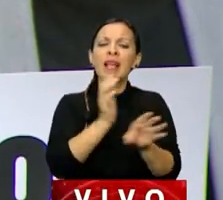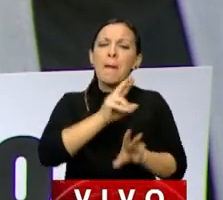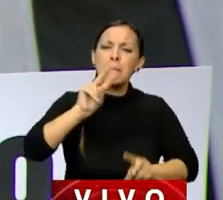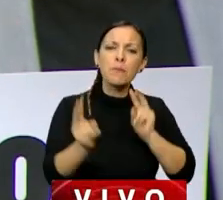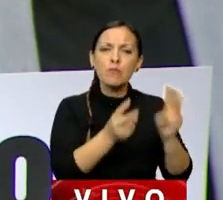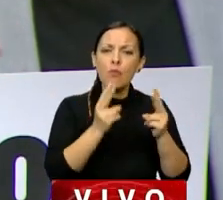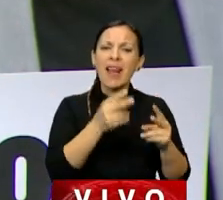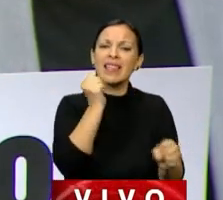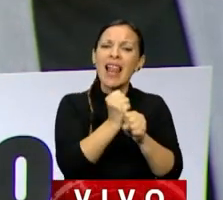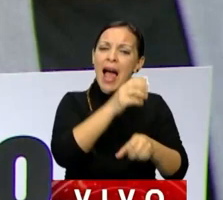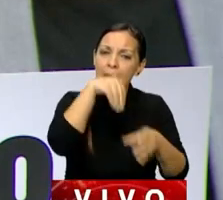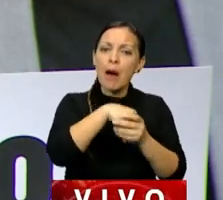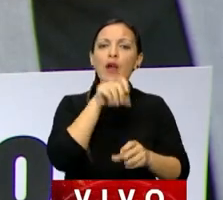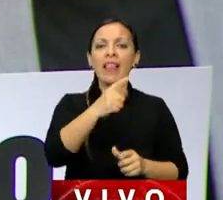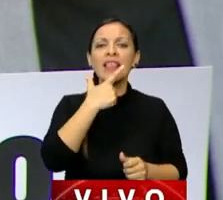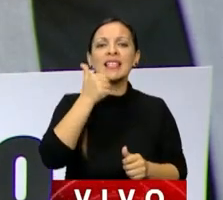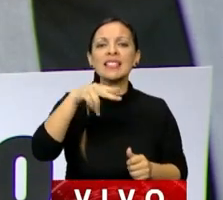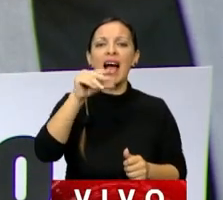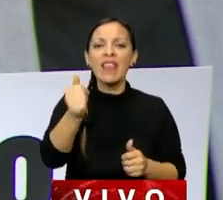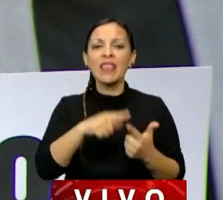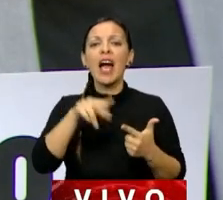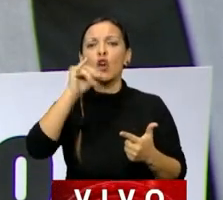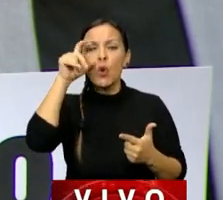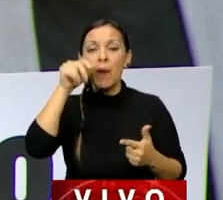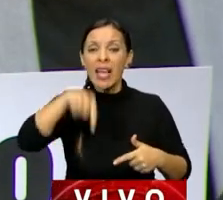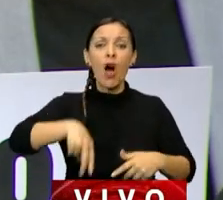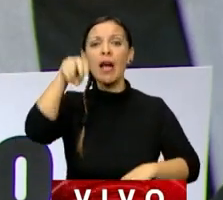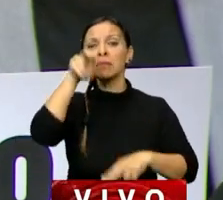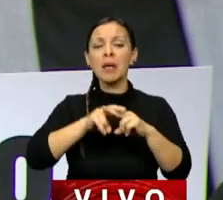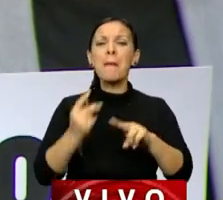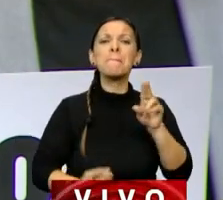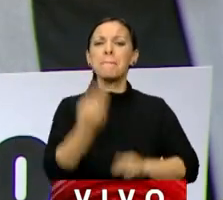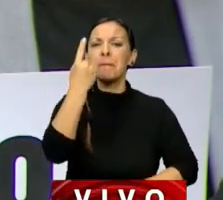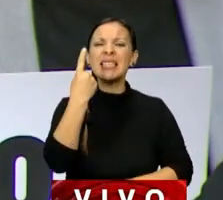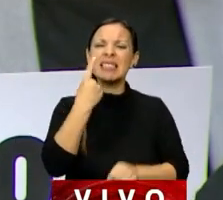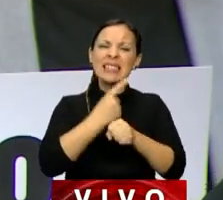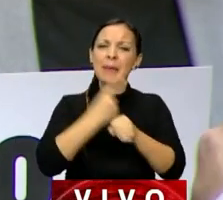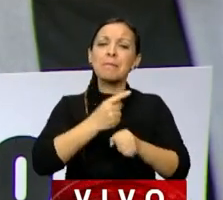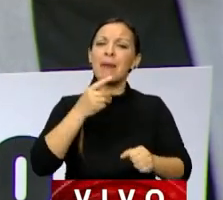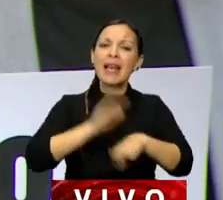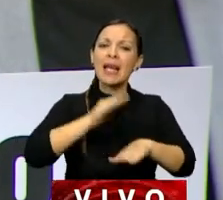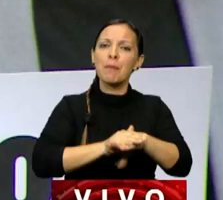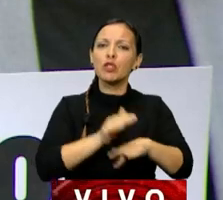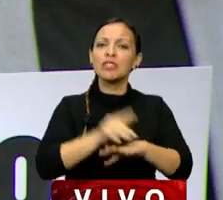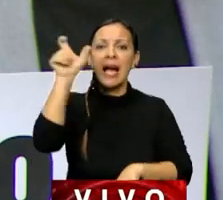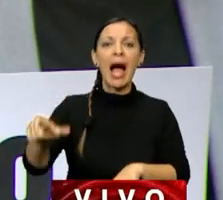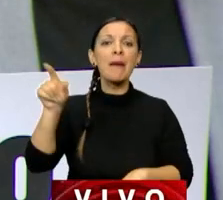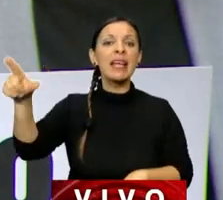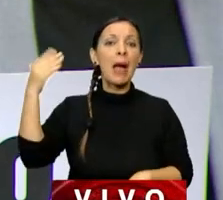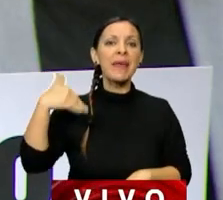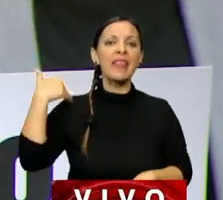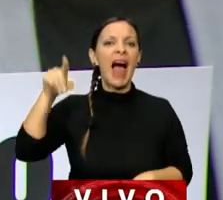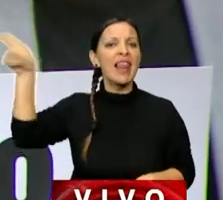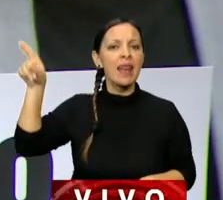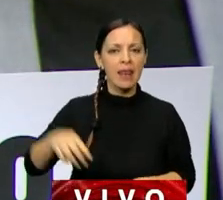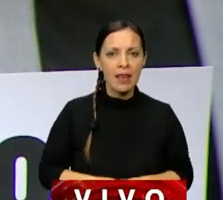de Sandra y Rubén. Y tenemos en esta Cámara sentada la principal responsable política, como es María Eugenia Vidal.